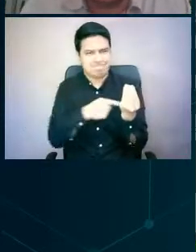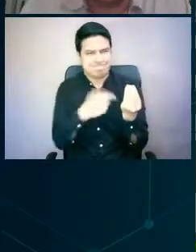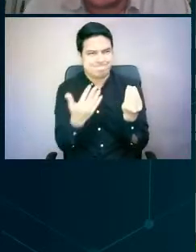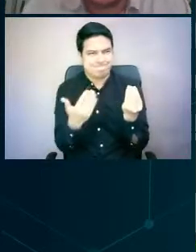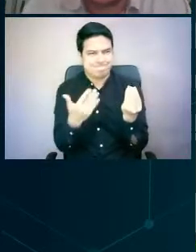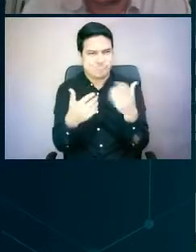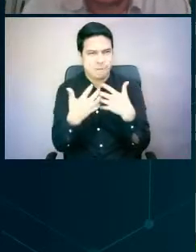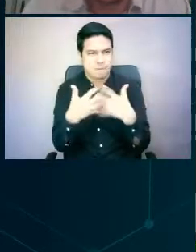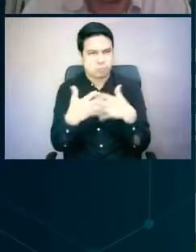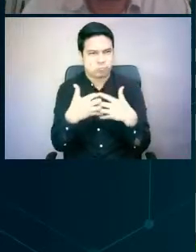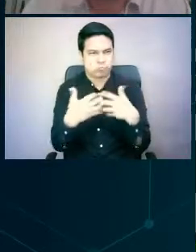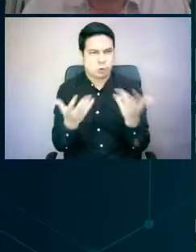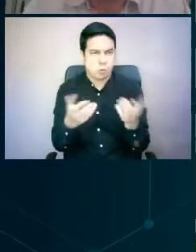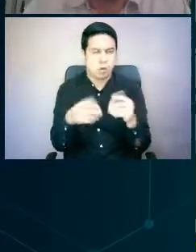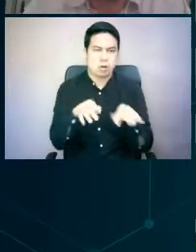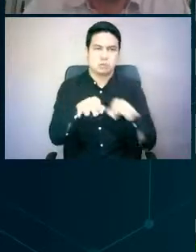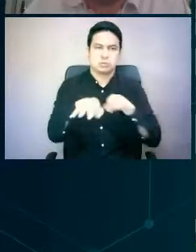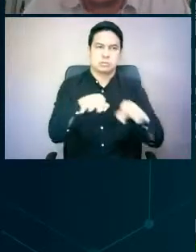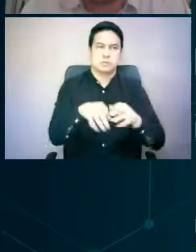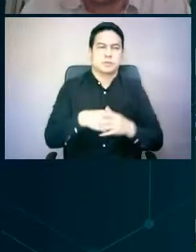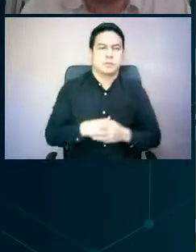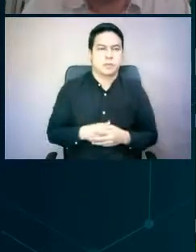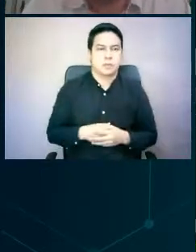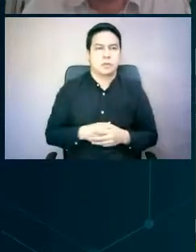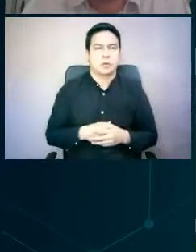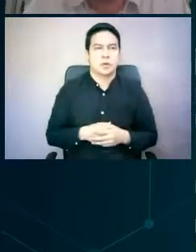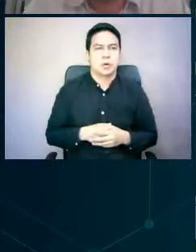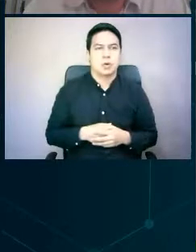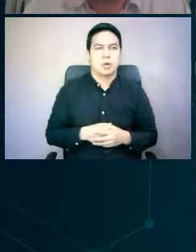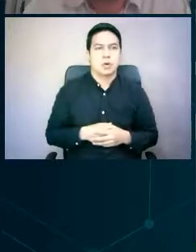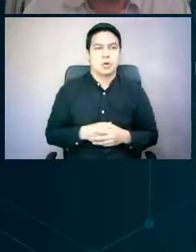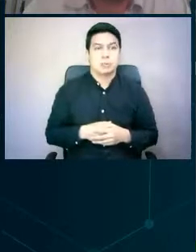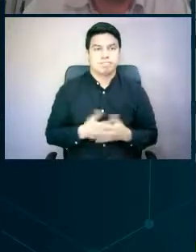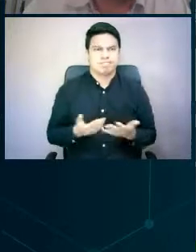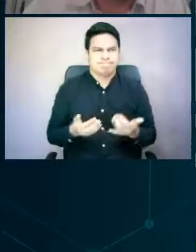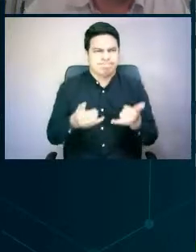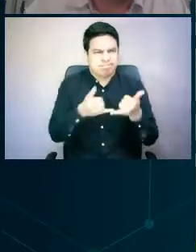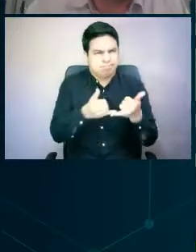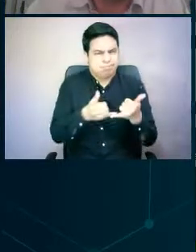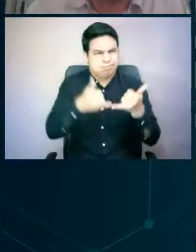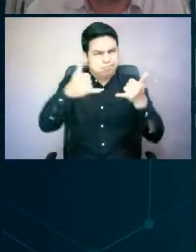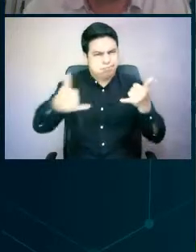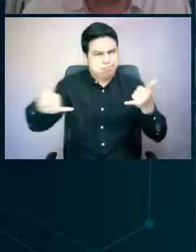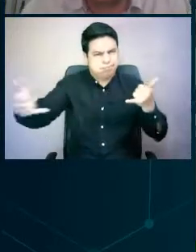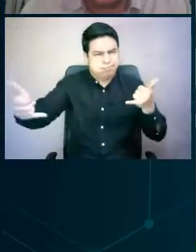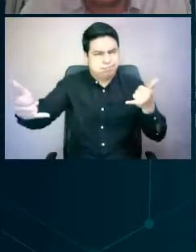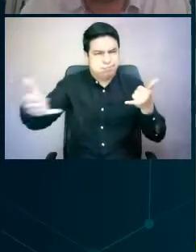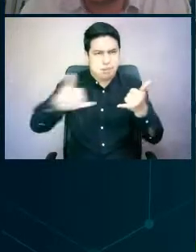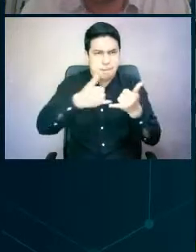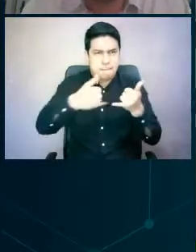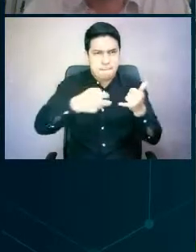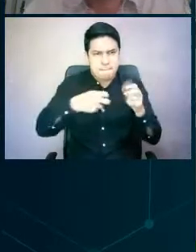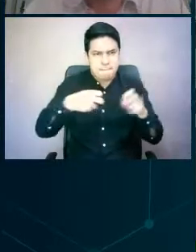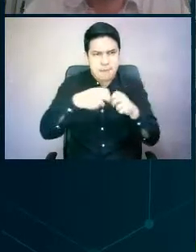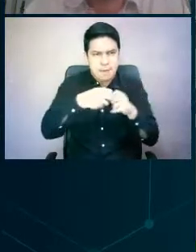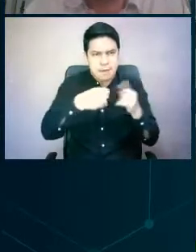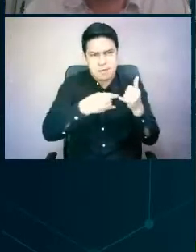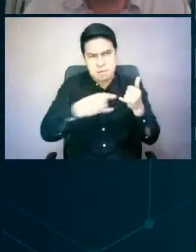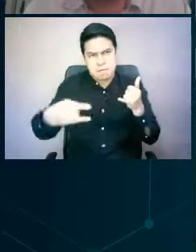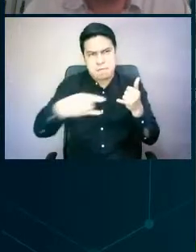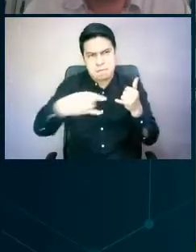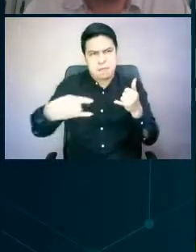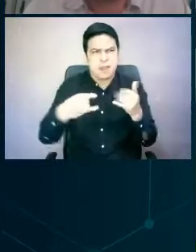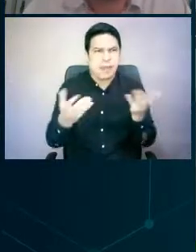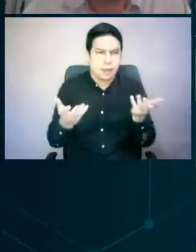lo comentó nuestro compañero ahora, una corriente diferencial de línea, su principio de operación obedece a la ley